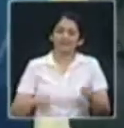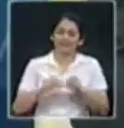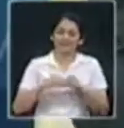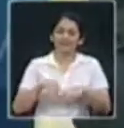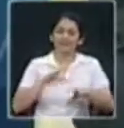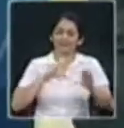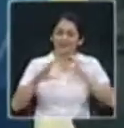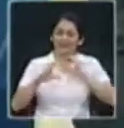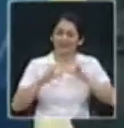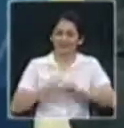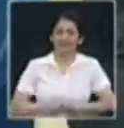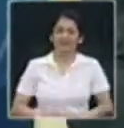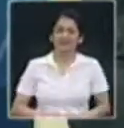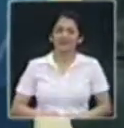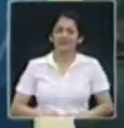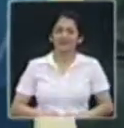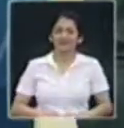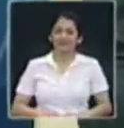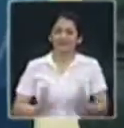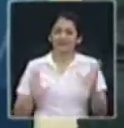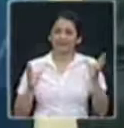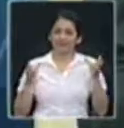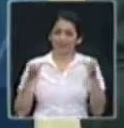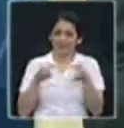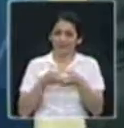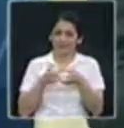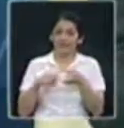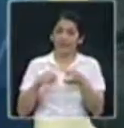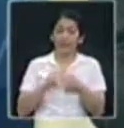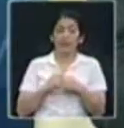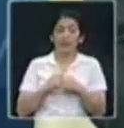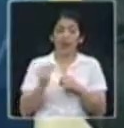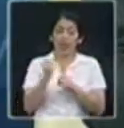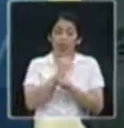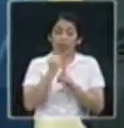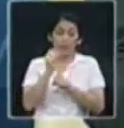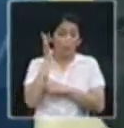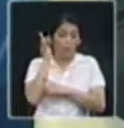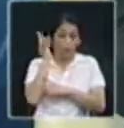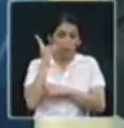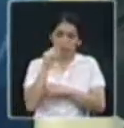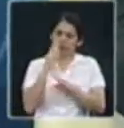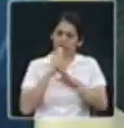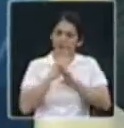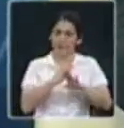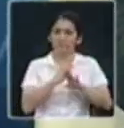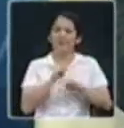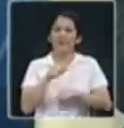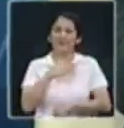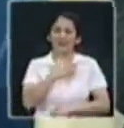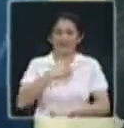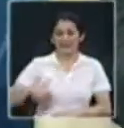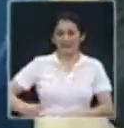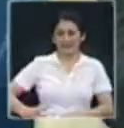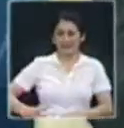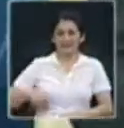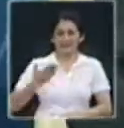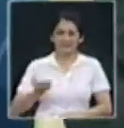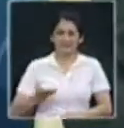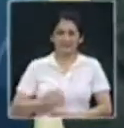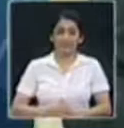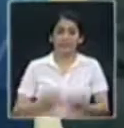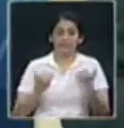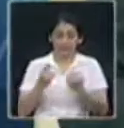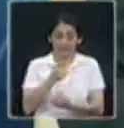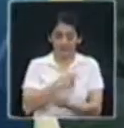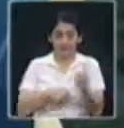presidenta de la Comisión Ocasional de Erradicación de la Violencia contra las Mujeres. Vamos a hacer una pausa en este momento y